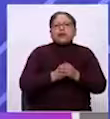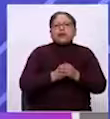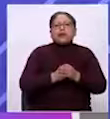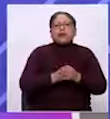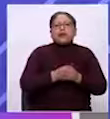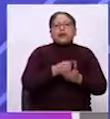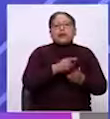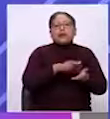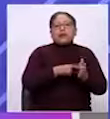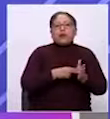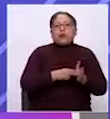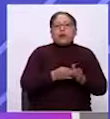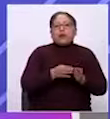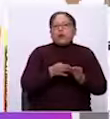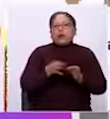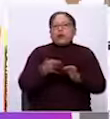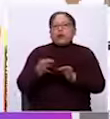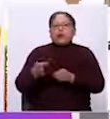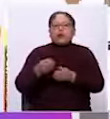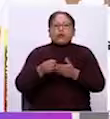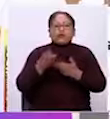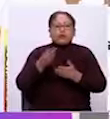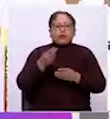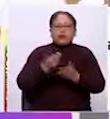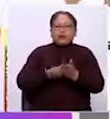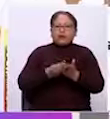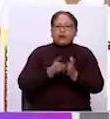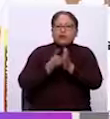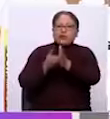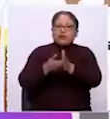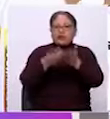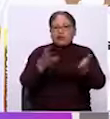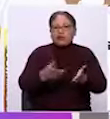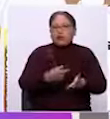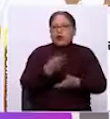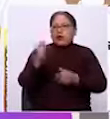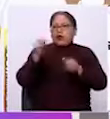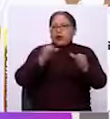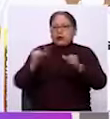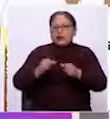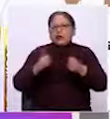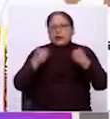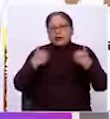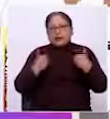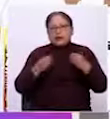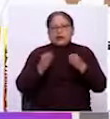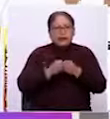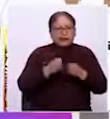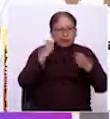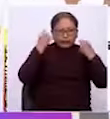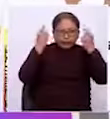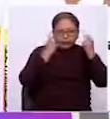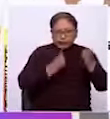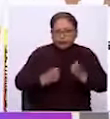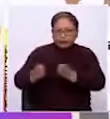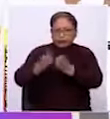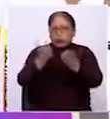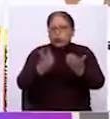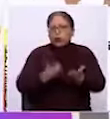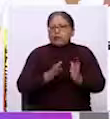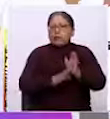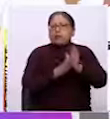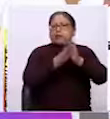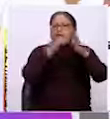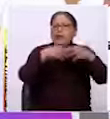hemos creado algunas actividades más que son importantes para poder dar el flujo financiero a la empresa y lo cual